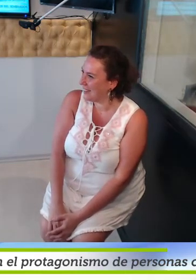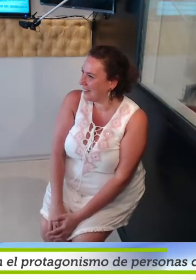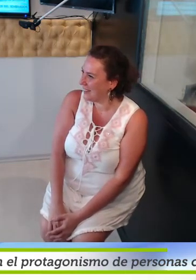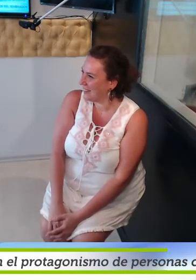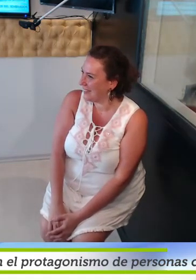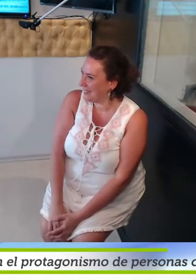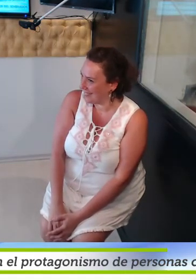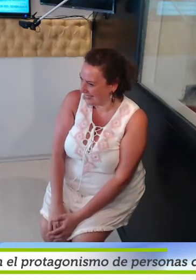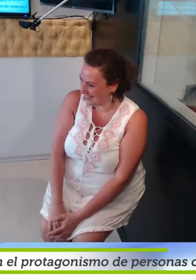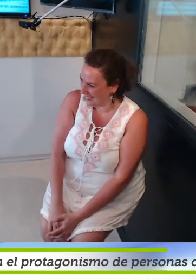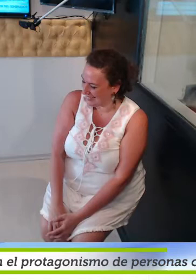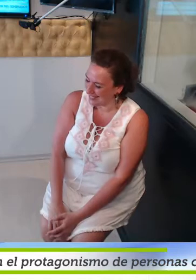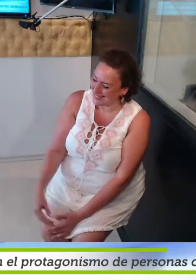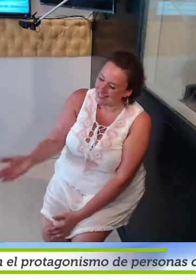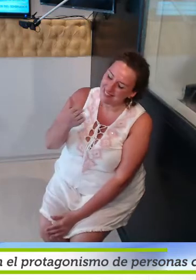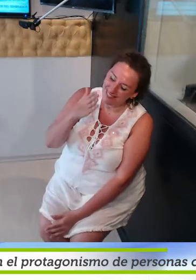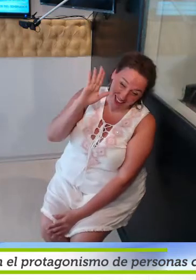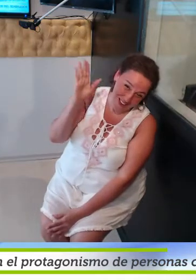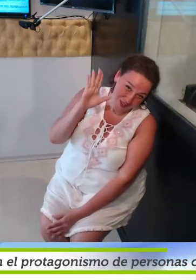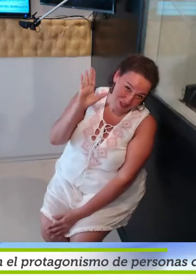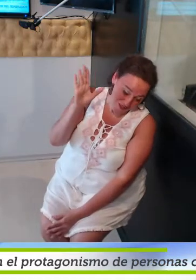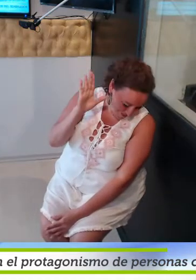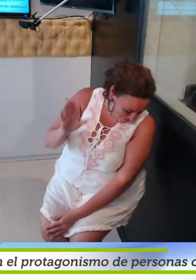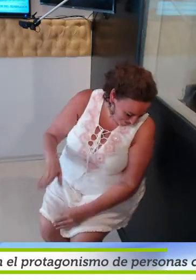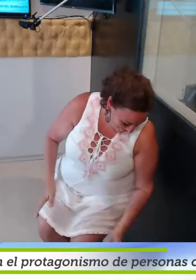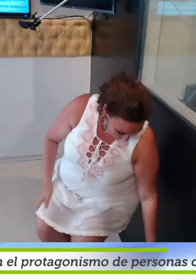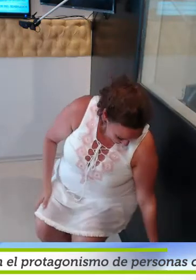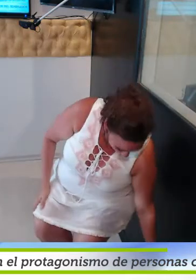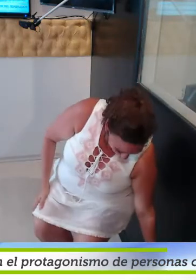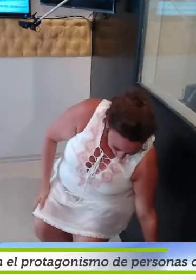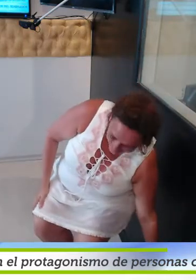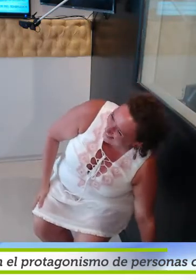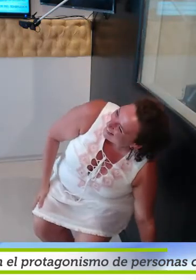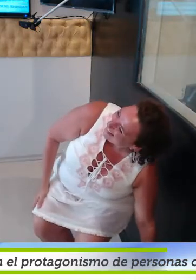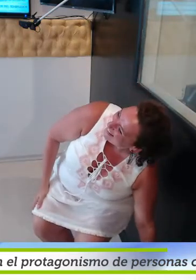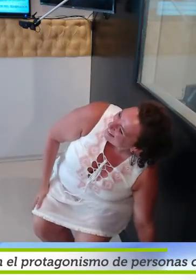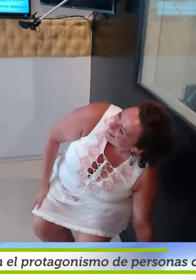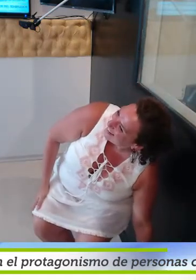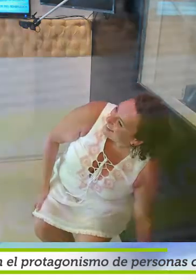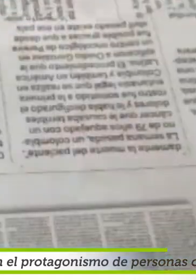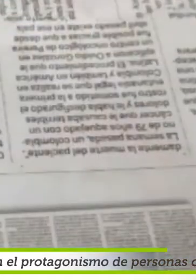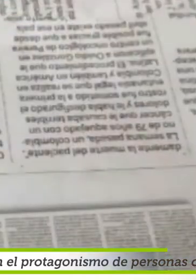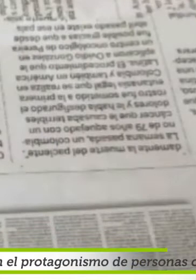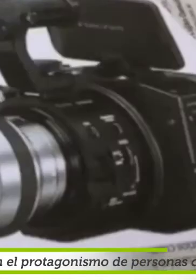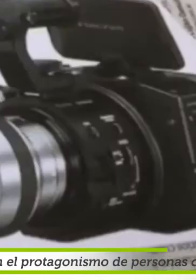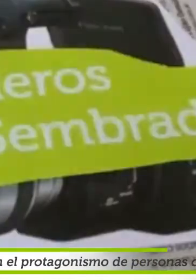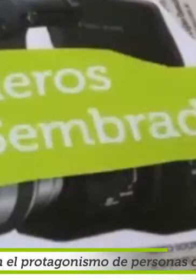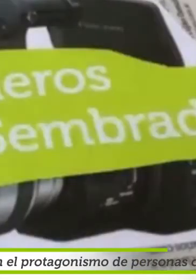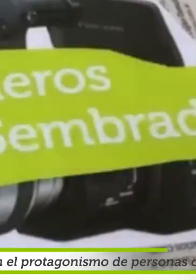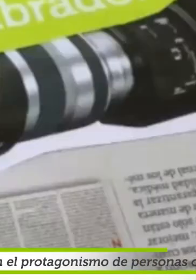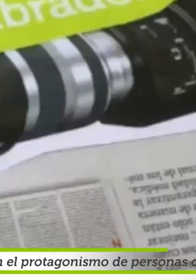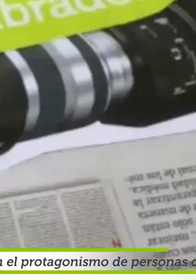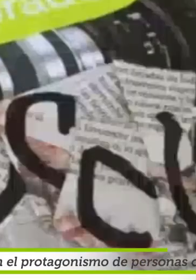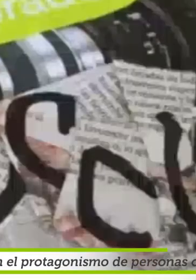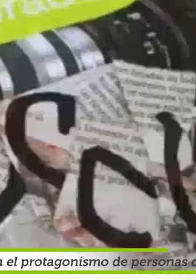sin nosotros. Chau. Chau. Chau. Chau. Chau. Chau. Nada más. Ah, nos vamos con